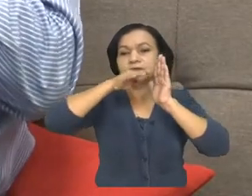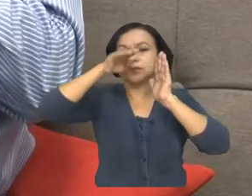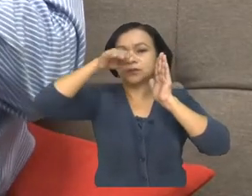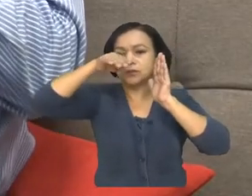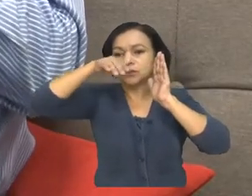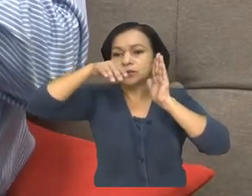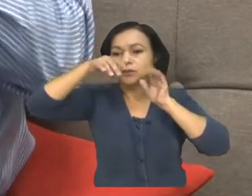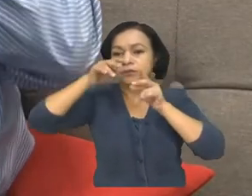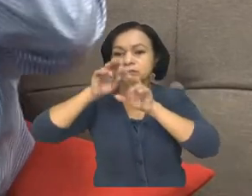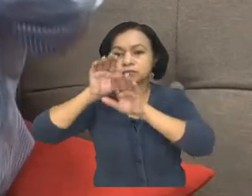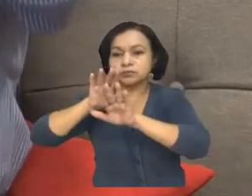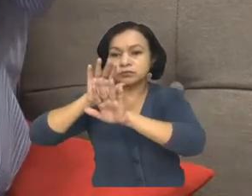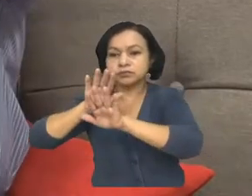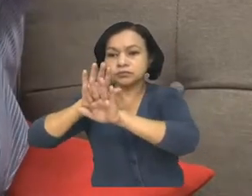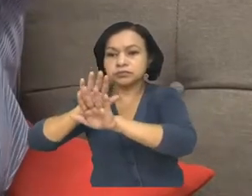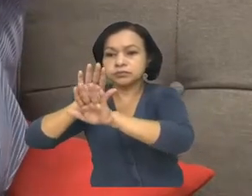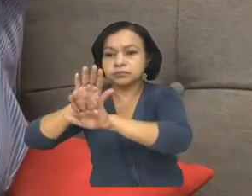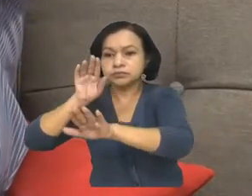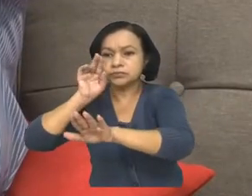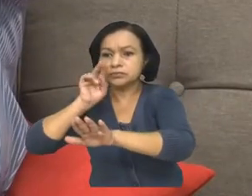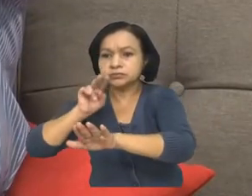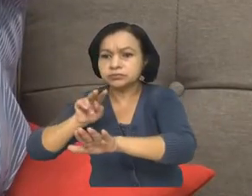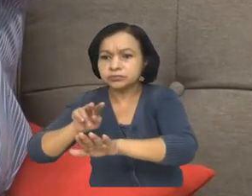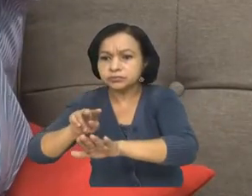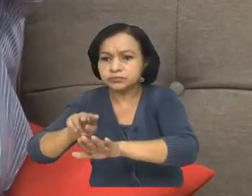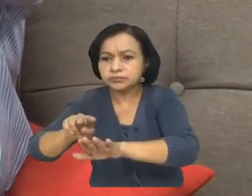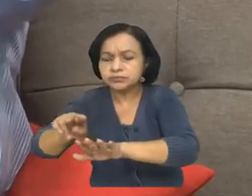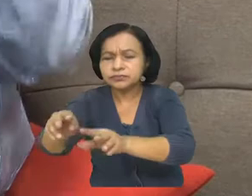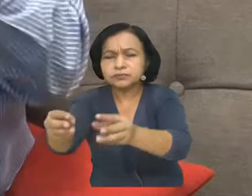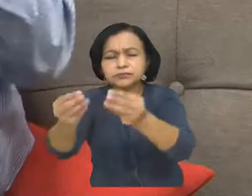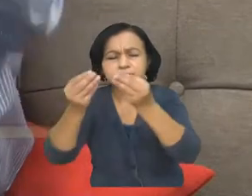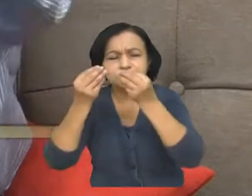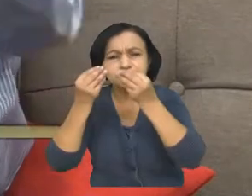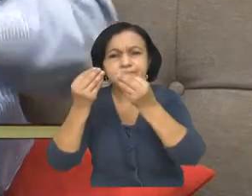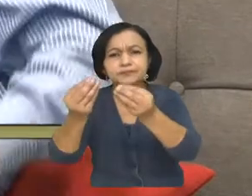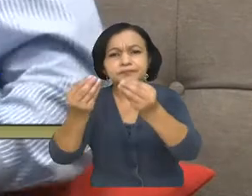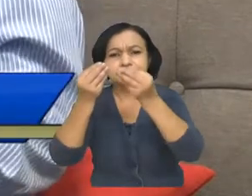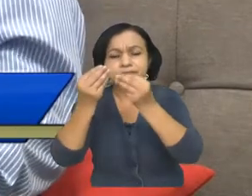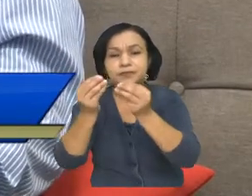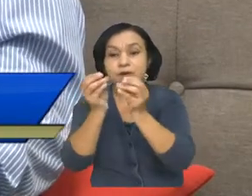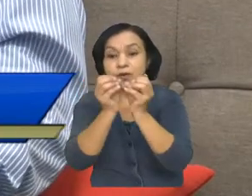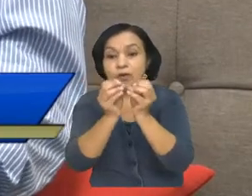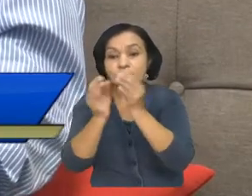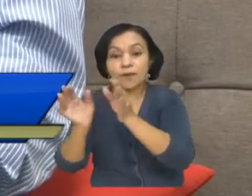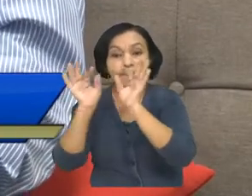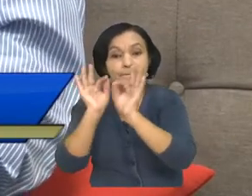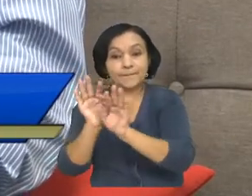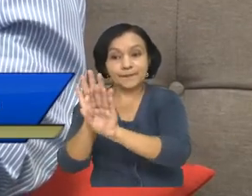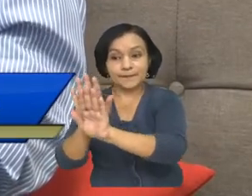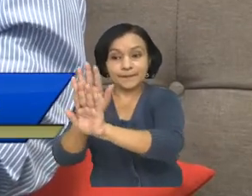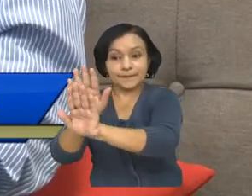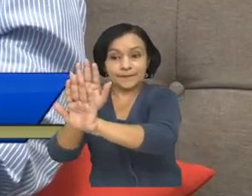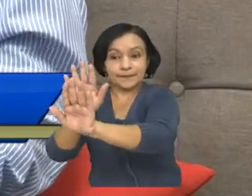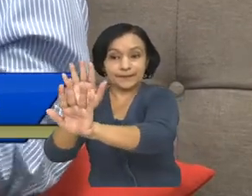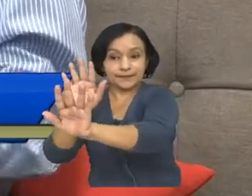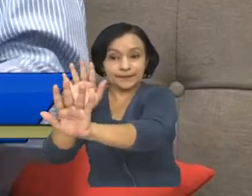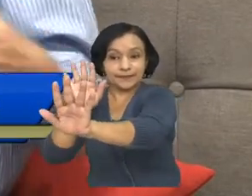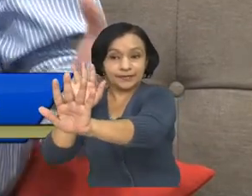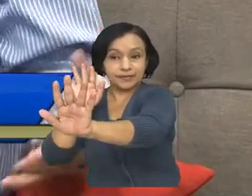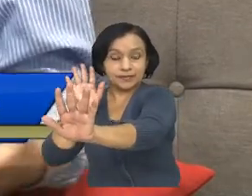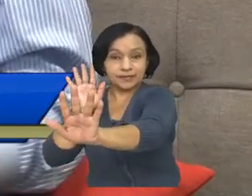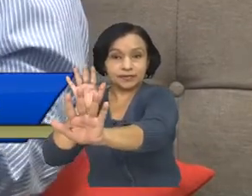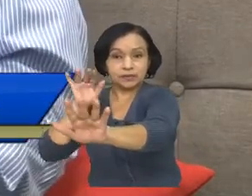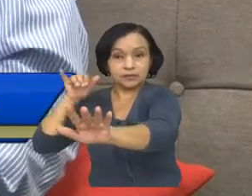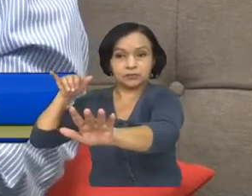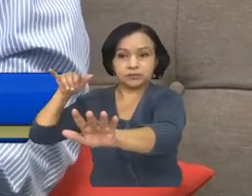que nosotros comenzamos a ver un mar de gente, pero íbamos bien ordenados, ¿no? Lógicamente que a la hora del bombardeo todo